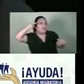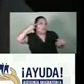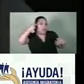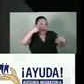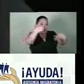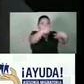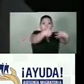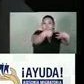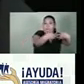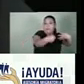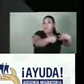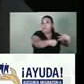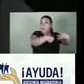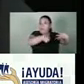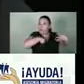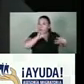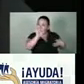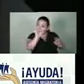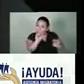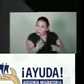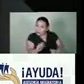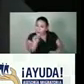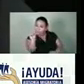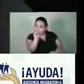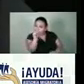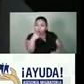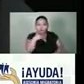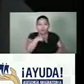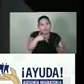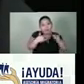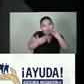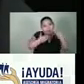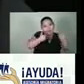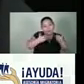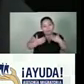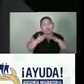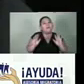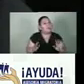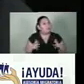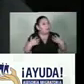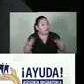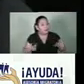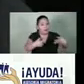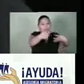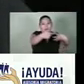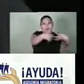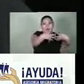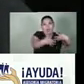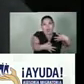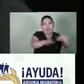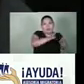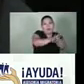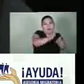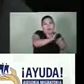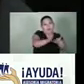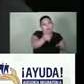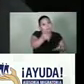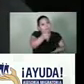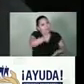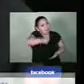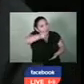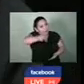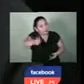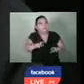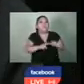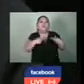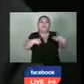la ley, si me permite, puedo explicarle. Me refiero a la ley de salarios,